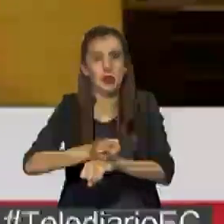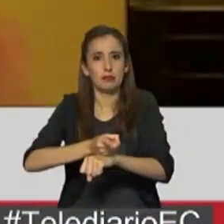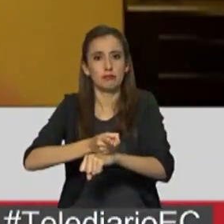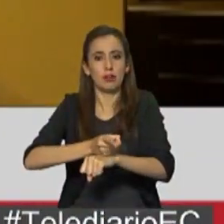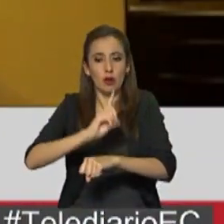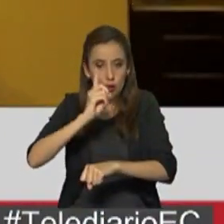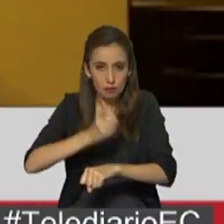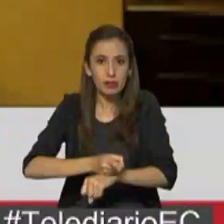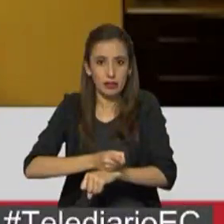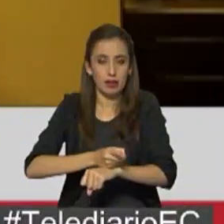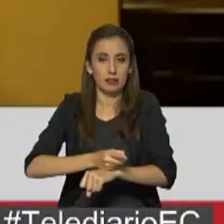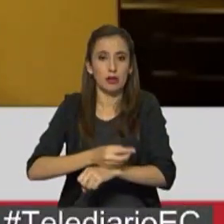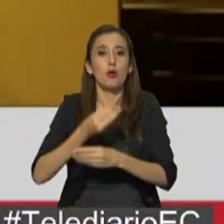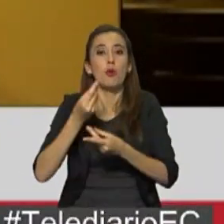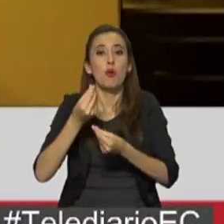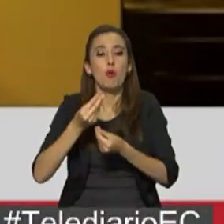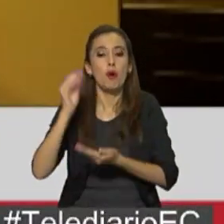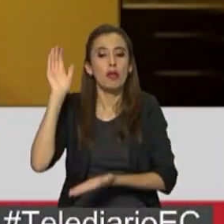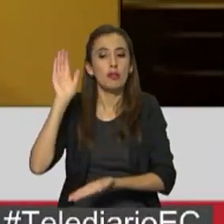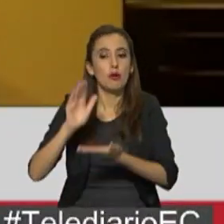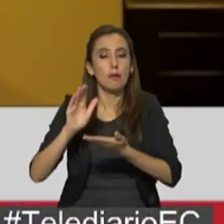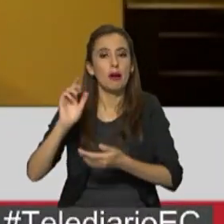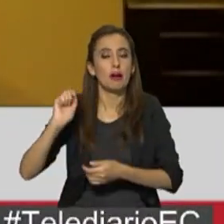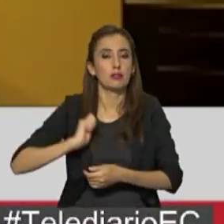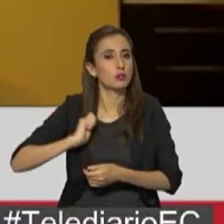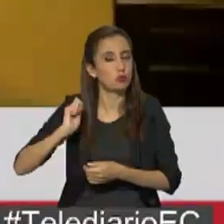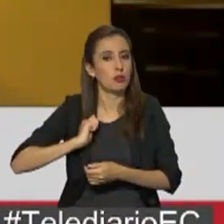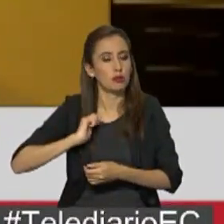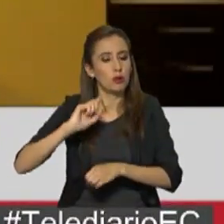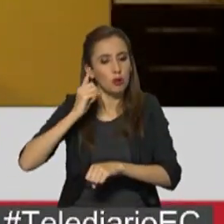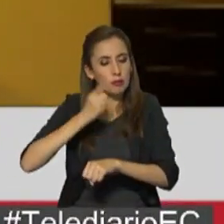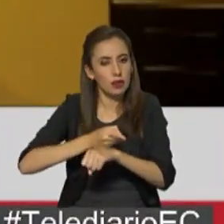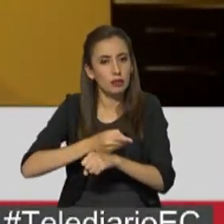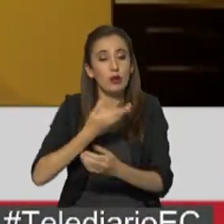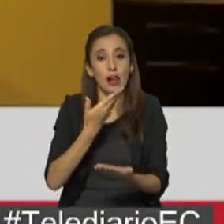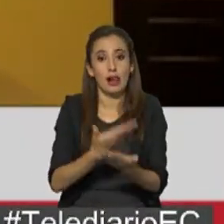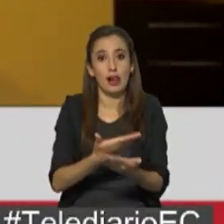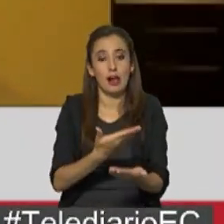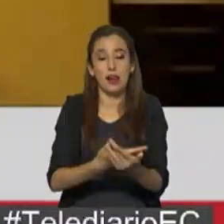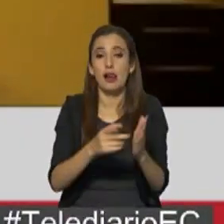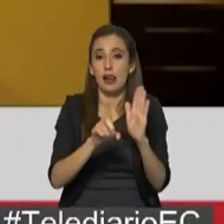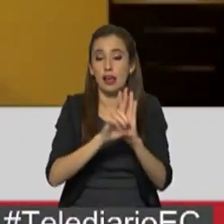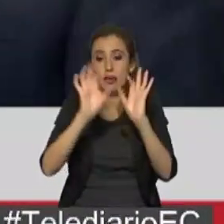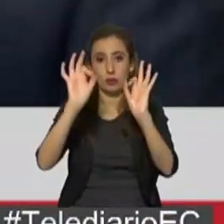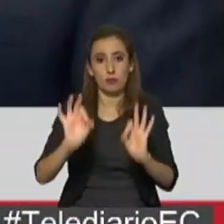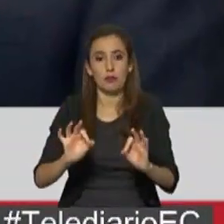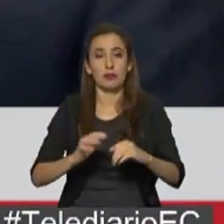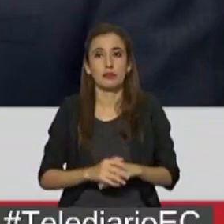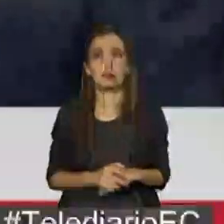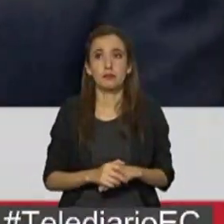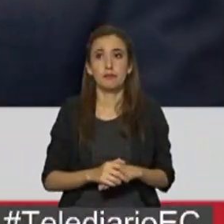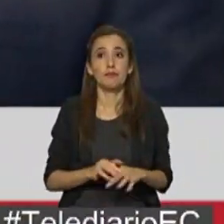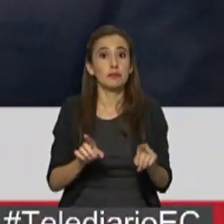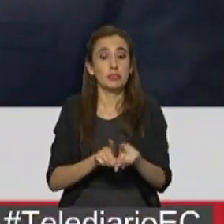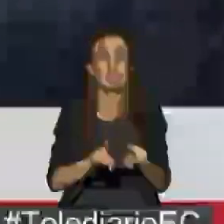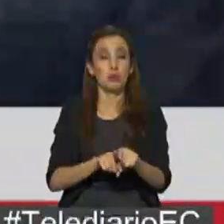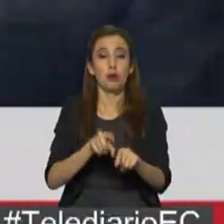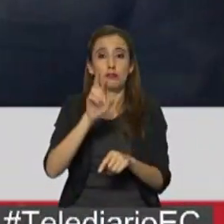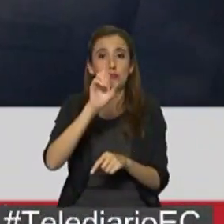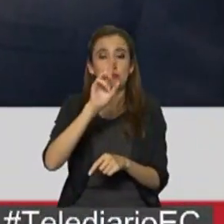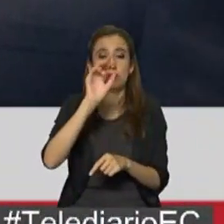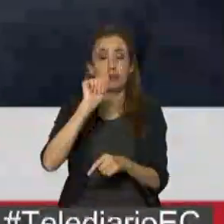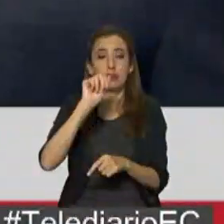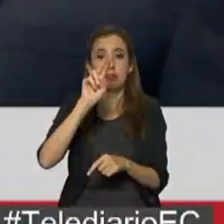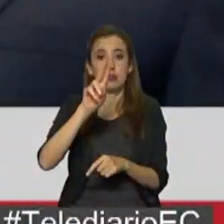obligatoria en un cuerpo de ley pueda exigirse el cumplimiento de esta iniciativa la asambleísta raúl tello del bloque